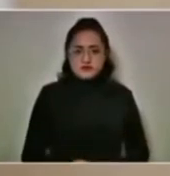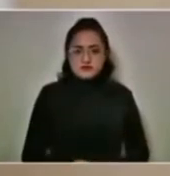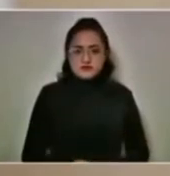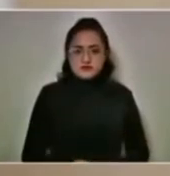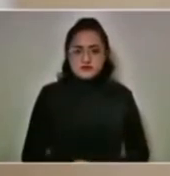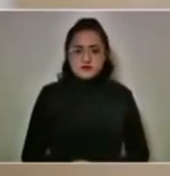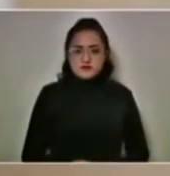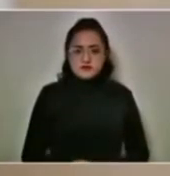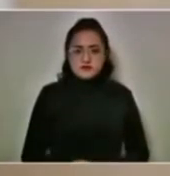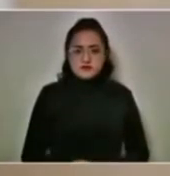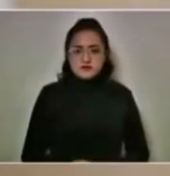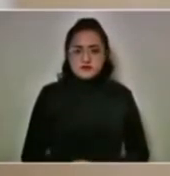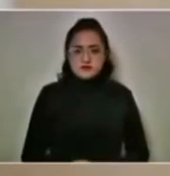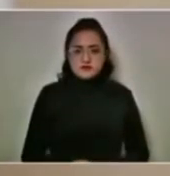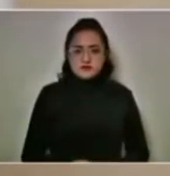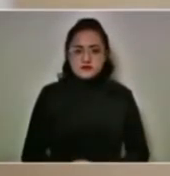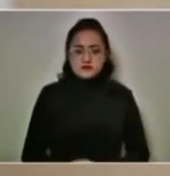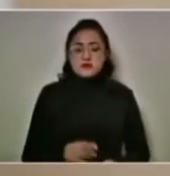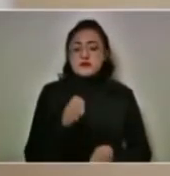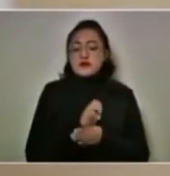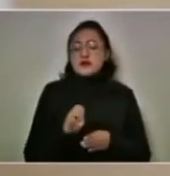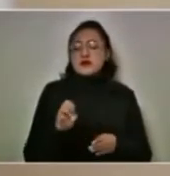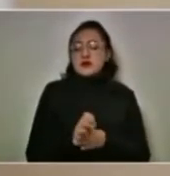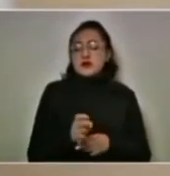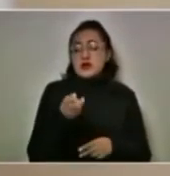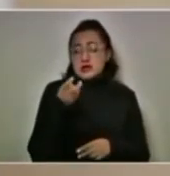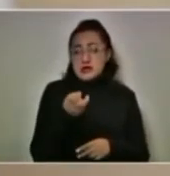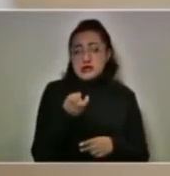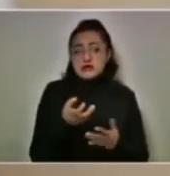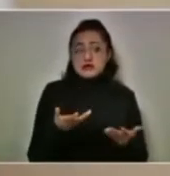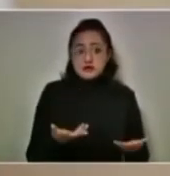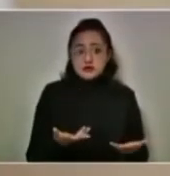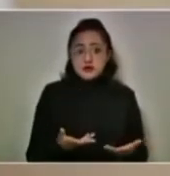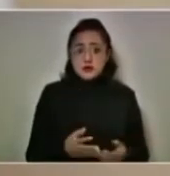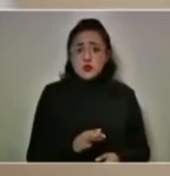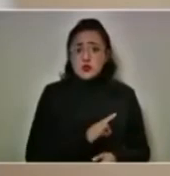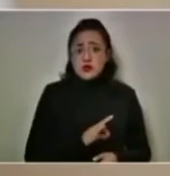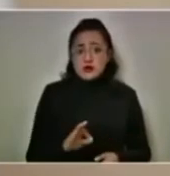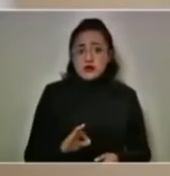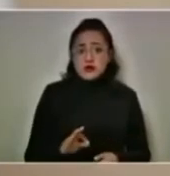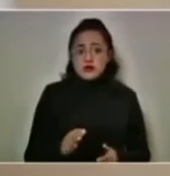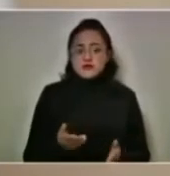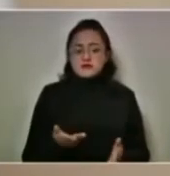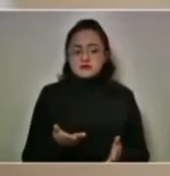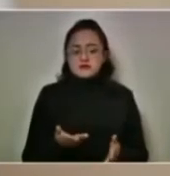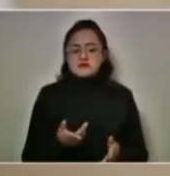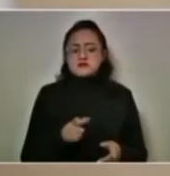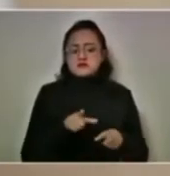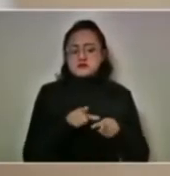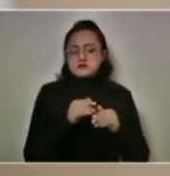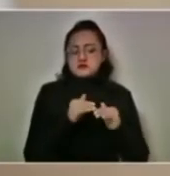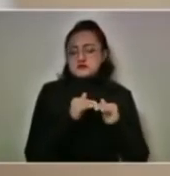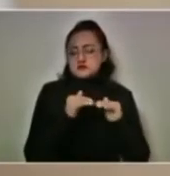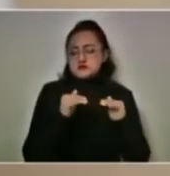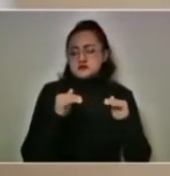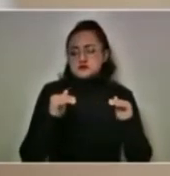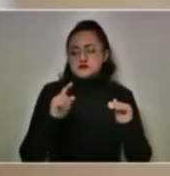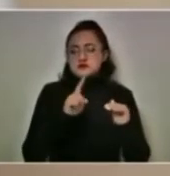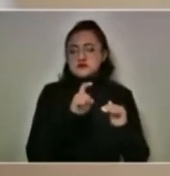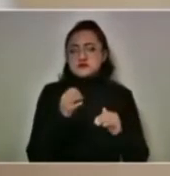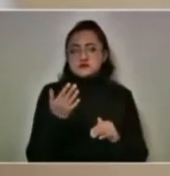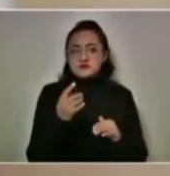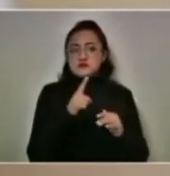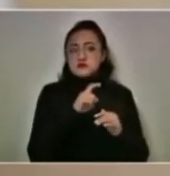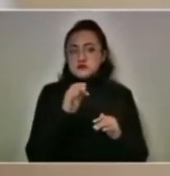Entonces, esto nos puede llevar a esta ruta de los